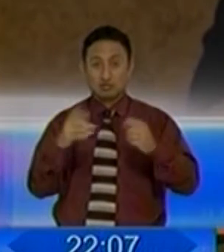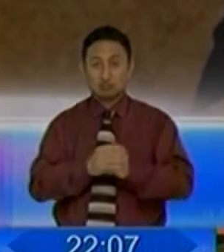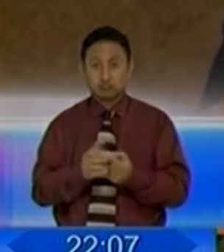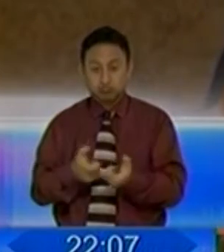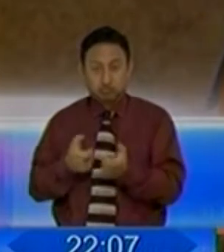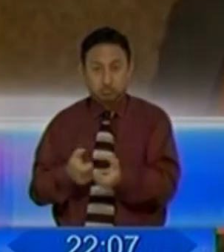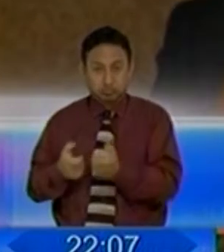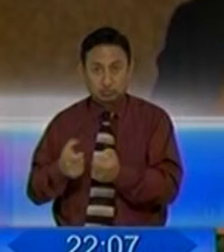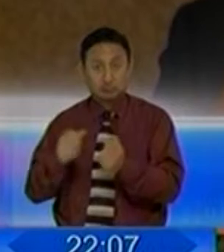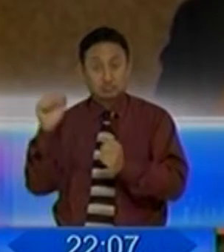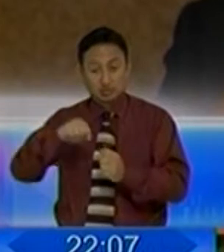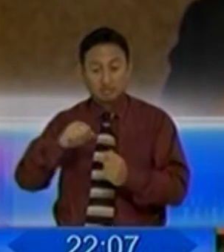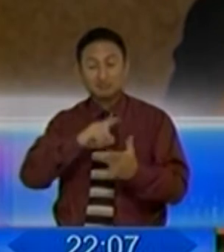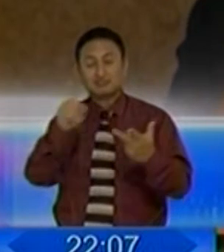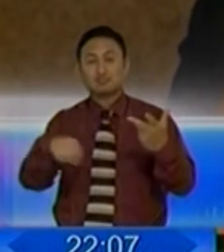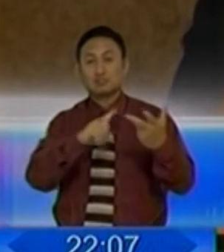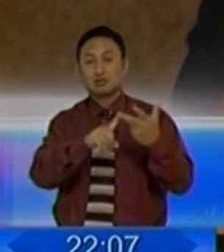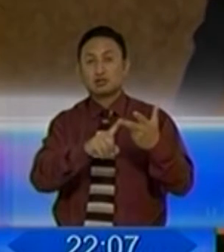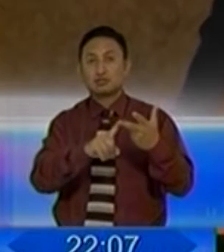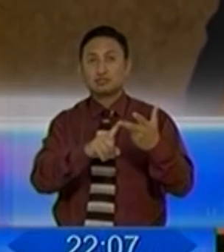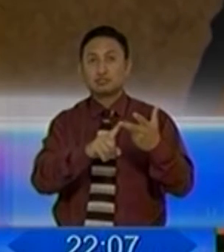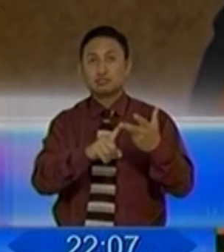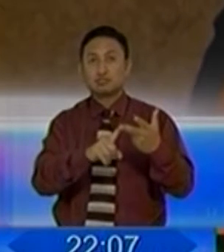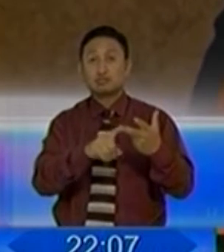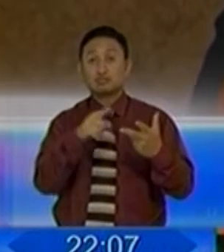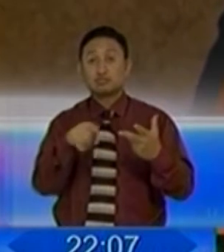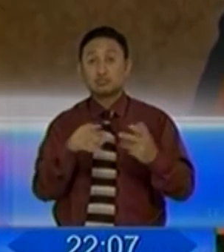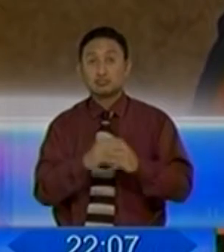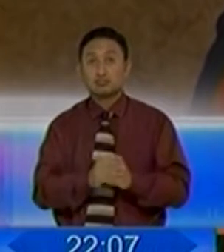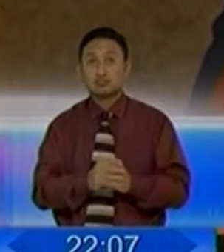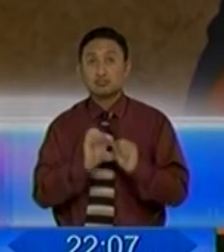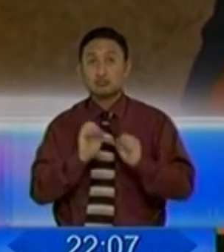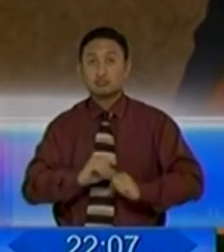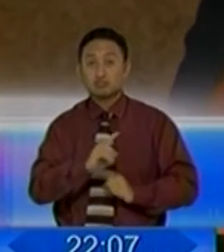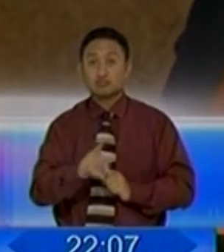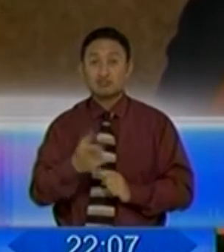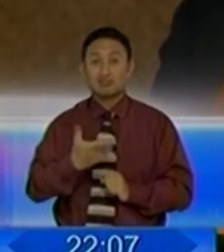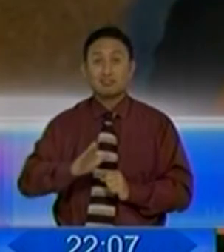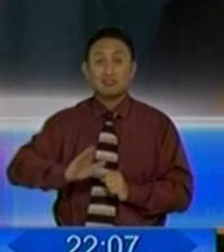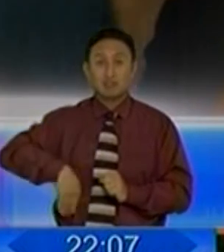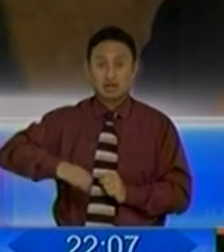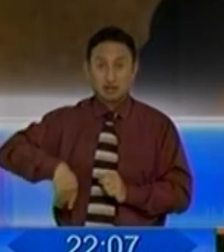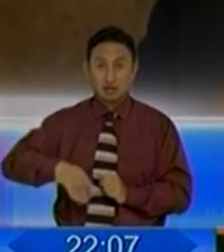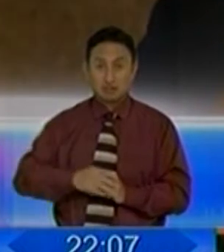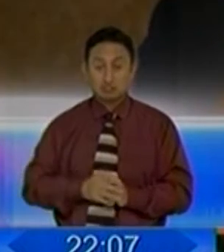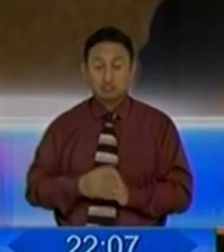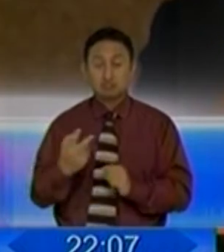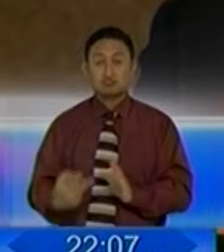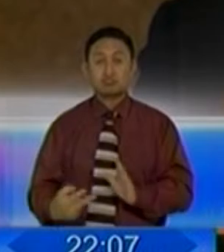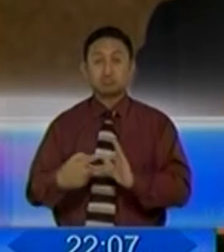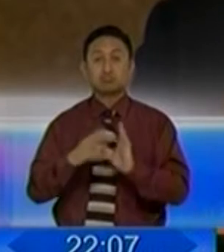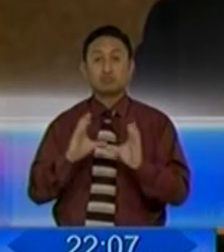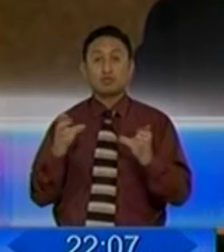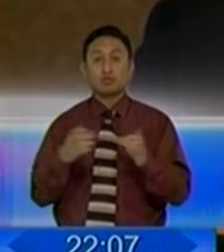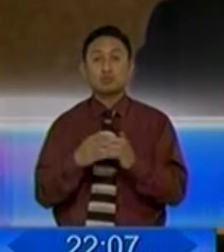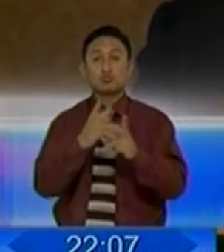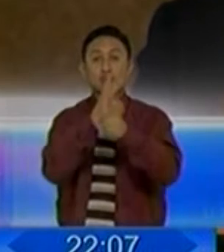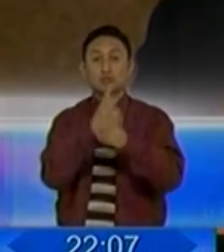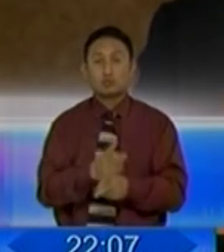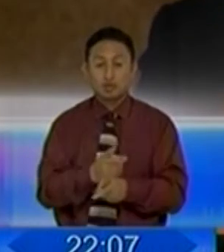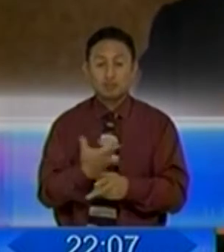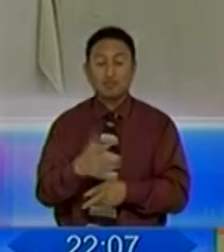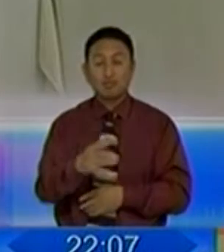ayuda humanitaria. Y tercero, activó de manera tardía el Comité de Protección